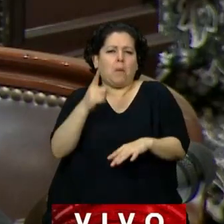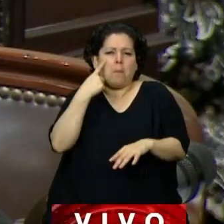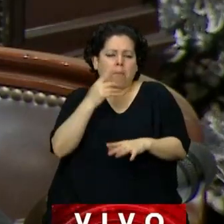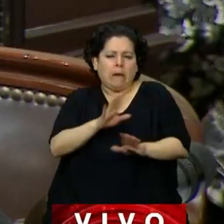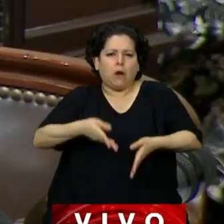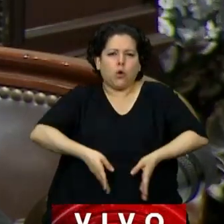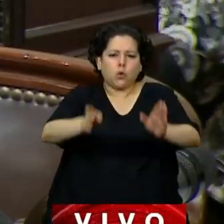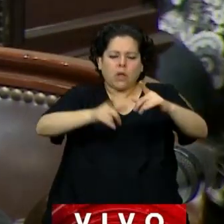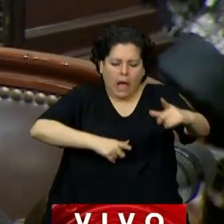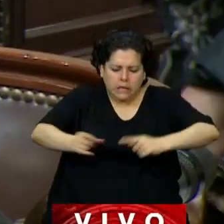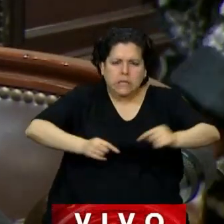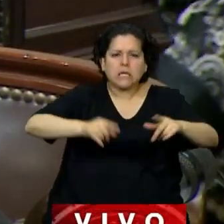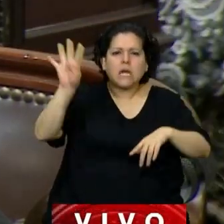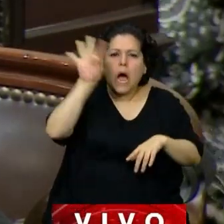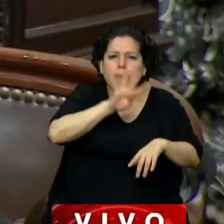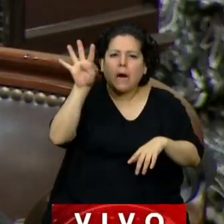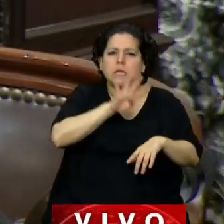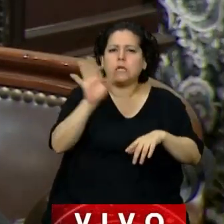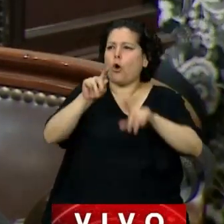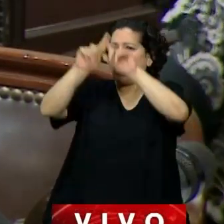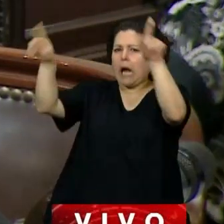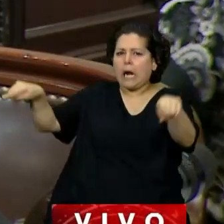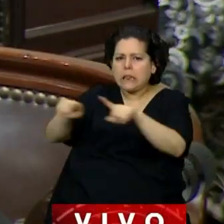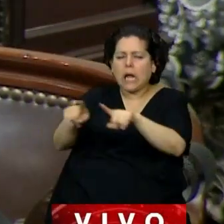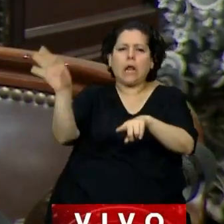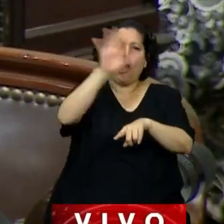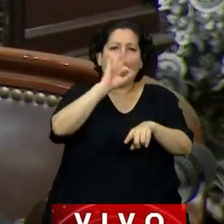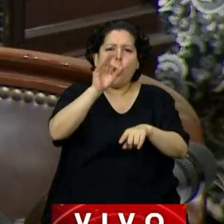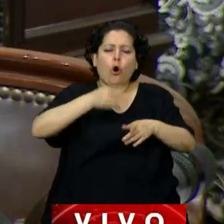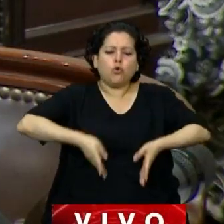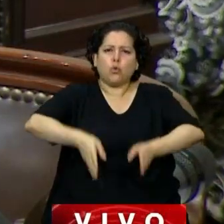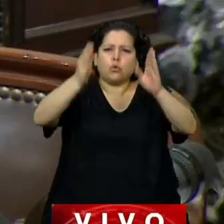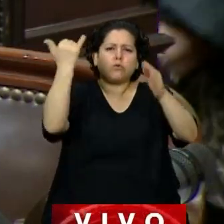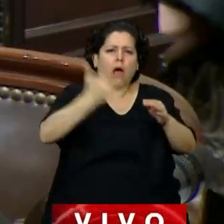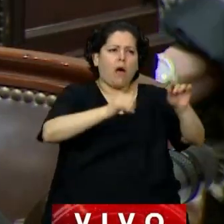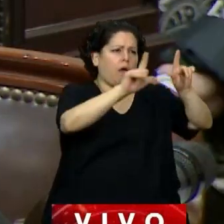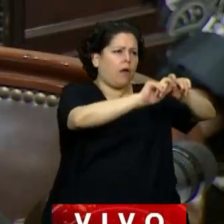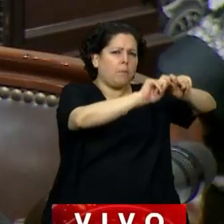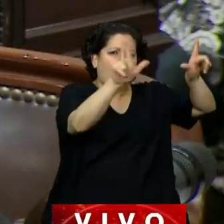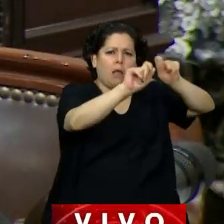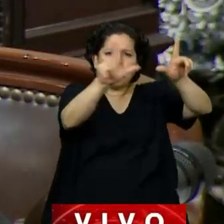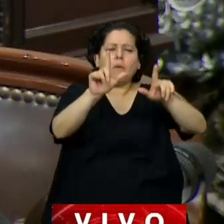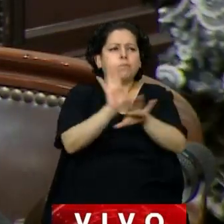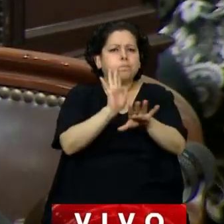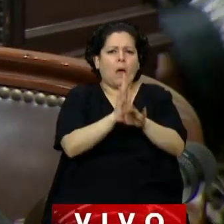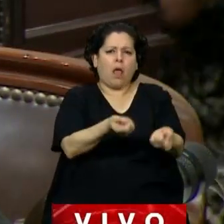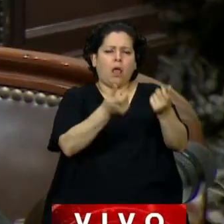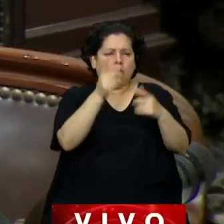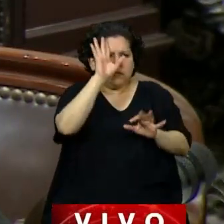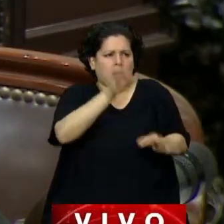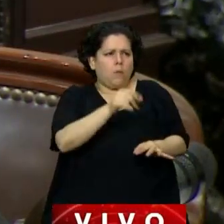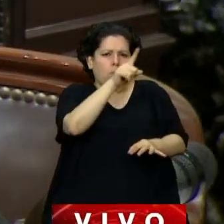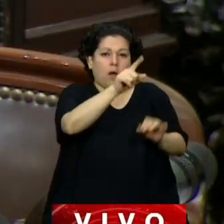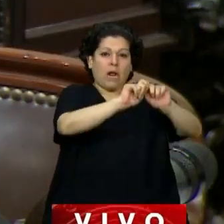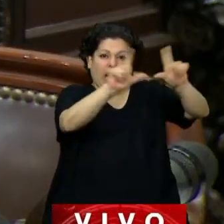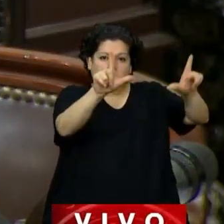amarillas pintadas en el asfalto o carteles a la vera de la ruta, porque cada uno significa la vida de una persona fallecida